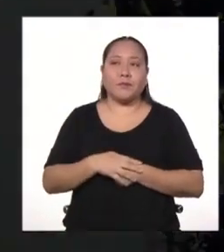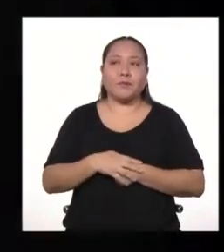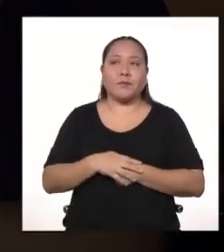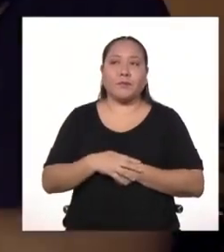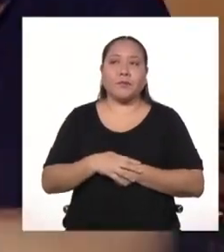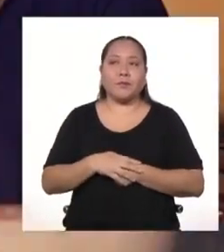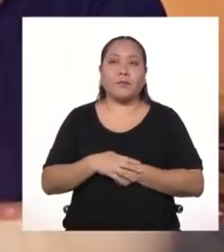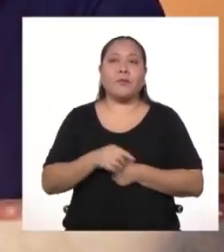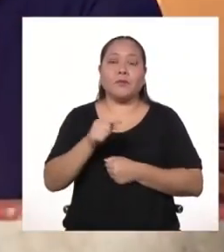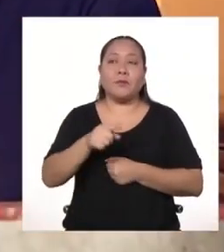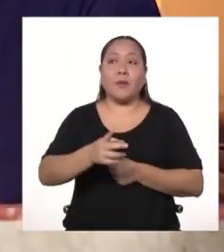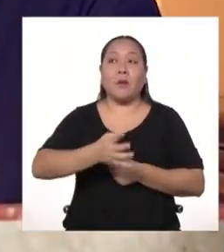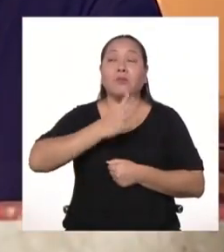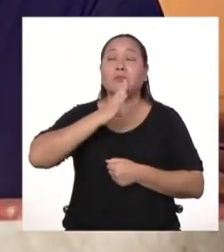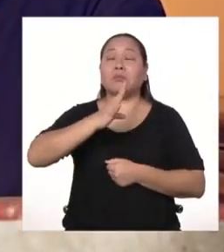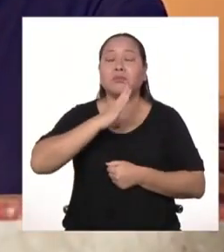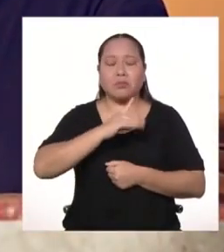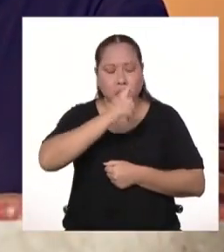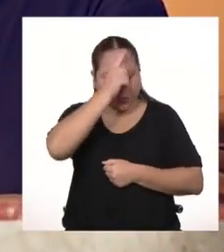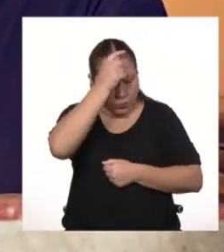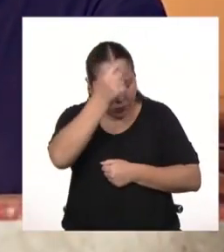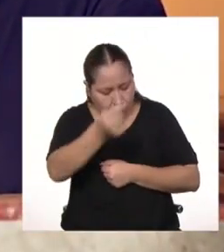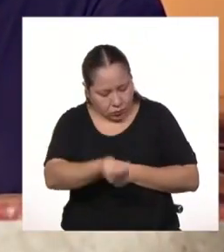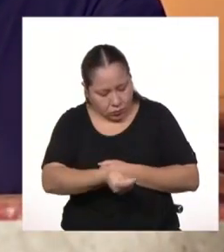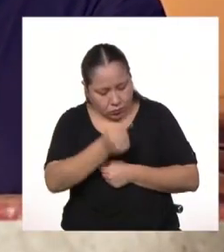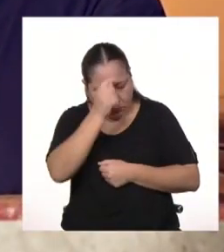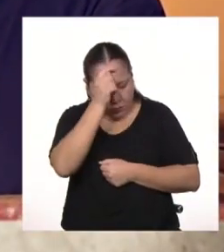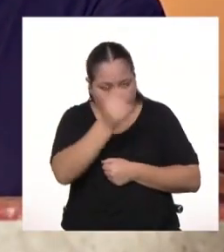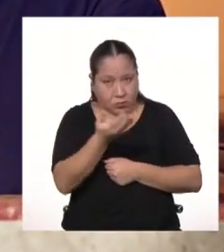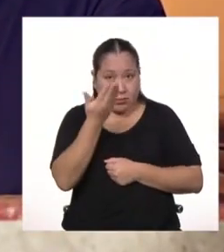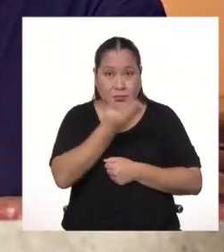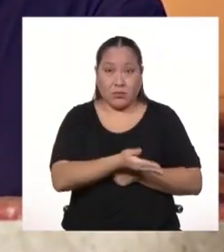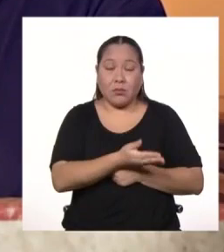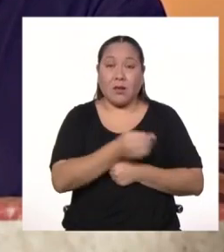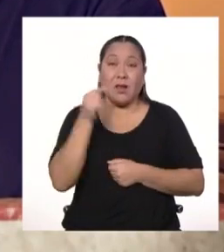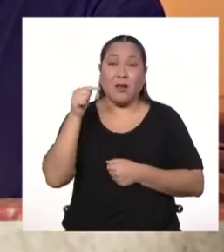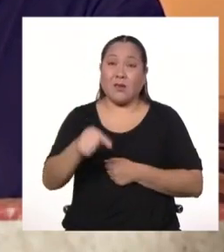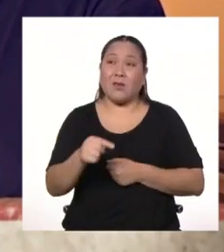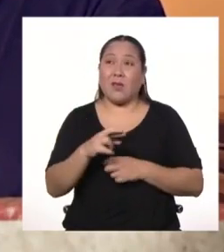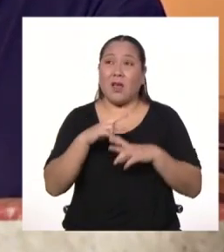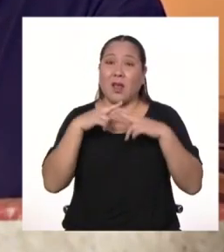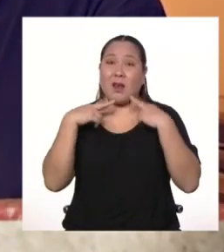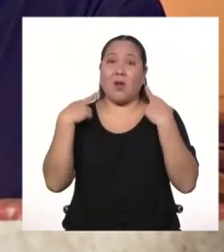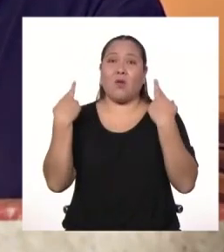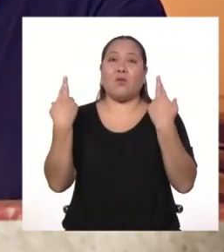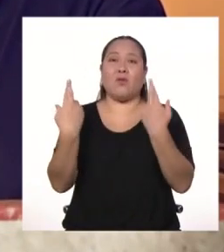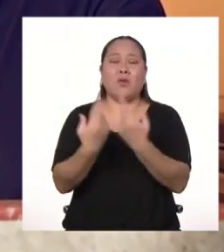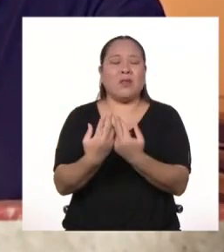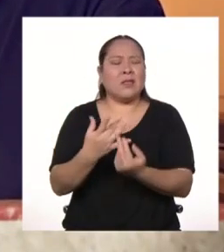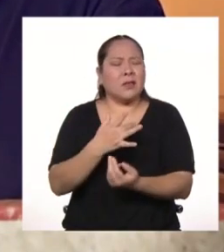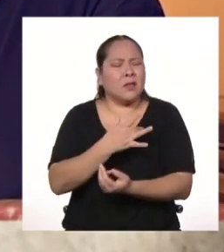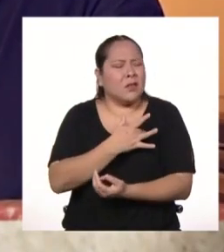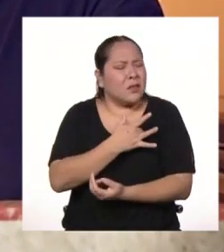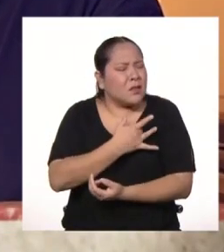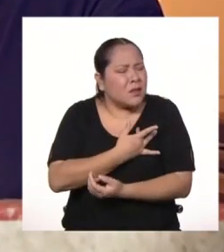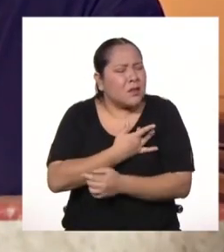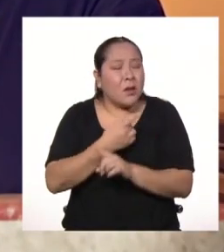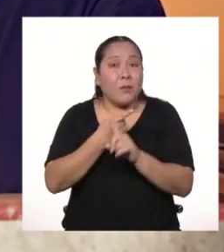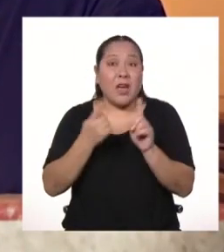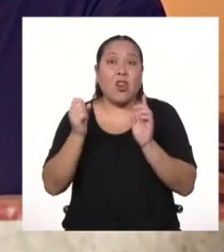Hubo grandes discursos, grandes homenajes y fue, digamos, un acontecimiento doloroso y a la vez